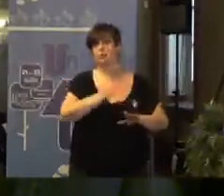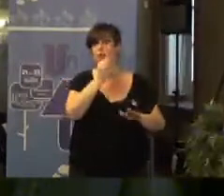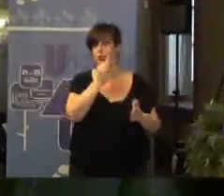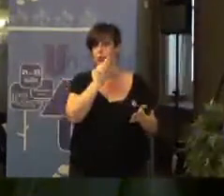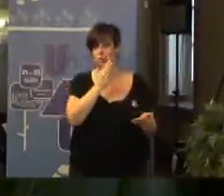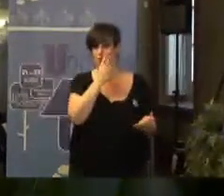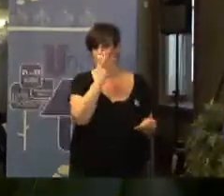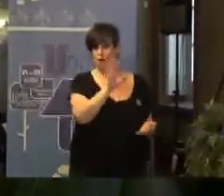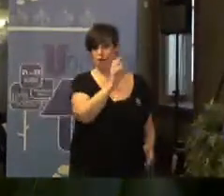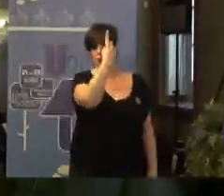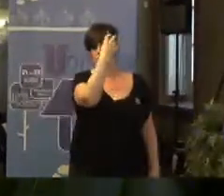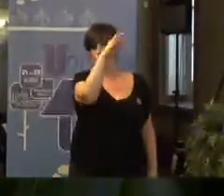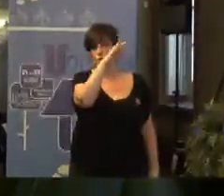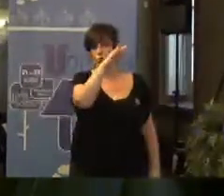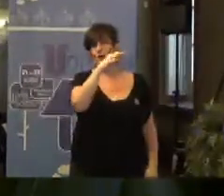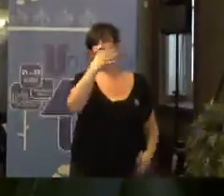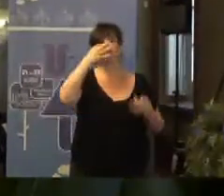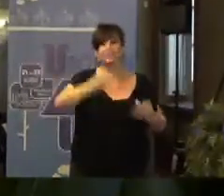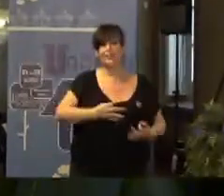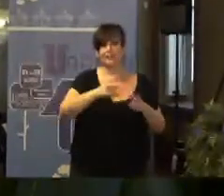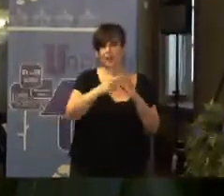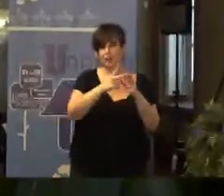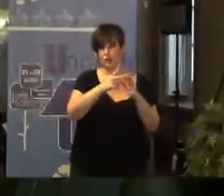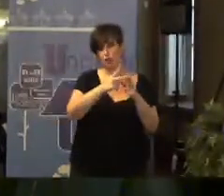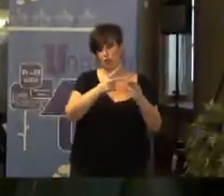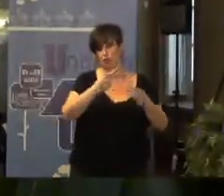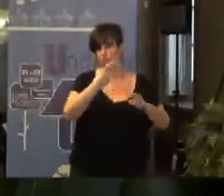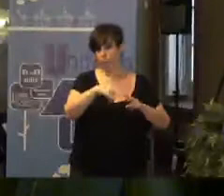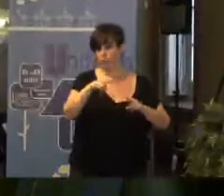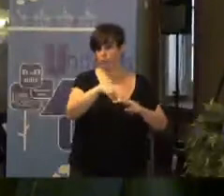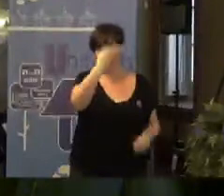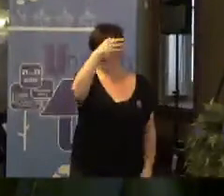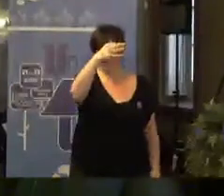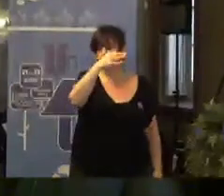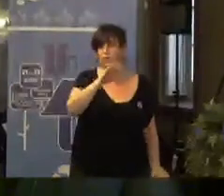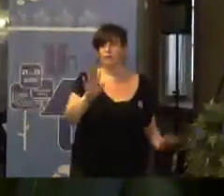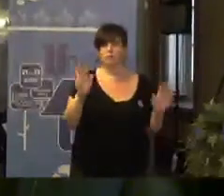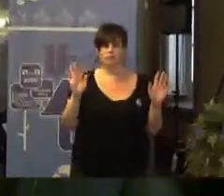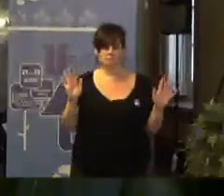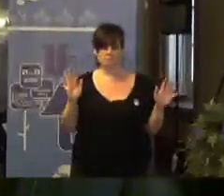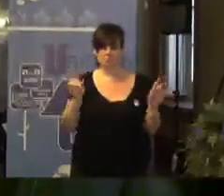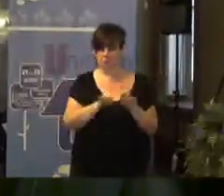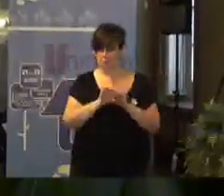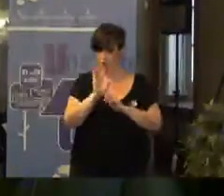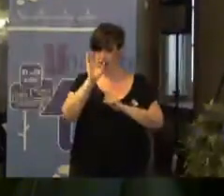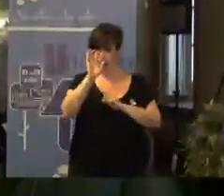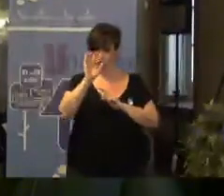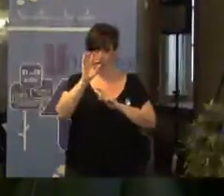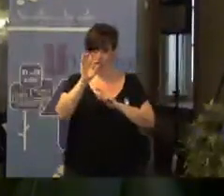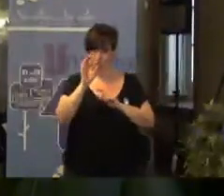nación, no sentido sociopolítico, unha realidade sociopolítica e sociocultural, senón que a imposición dunha das nacións ou unha realidade sobre as